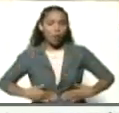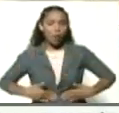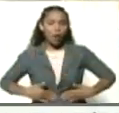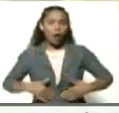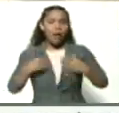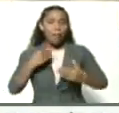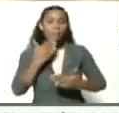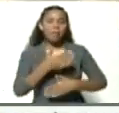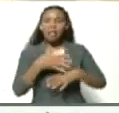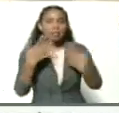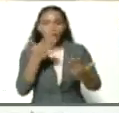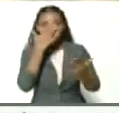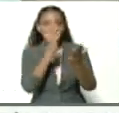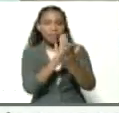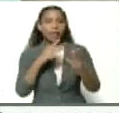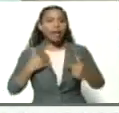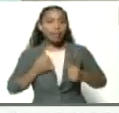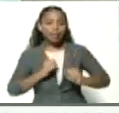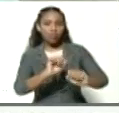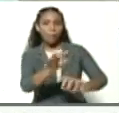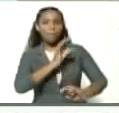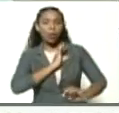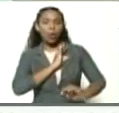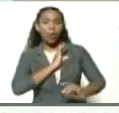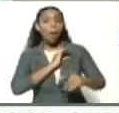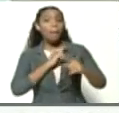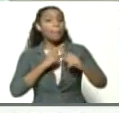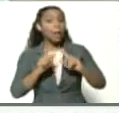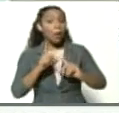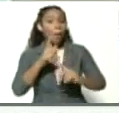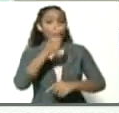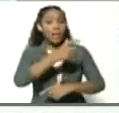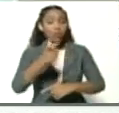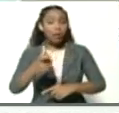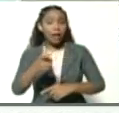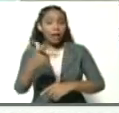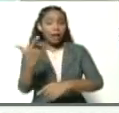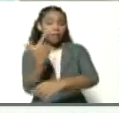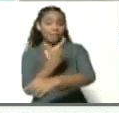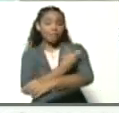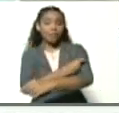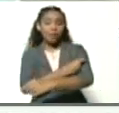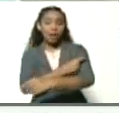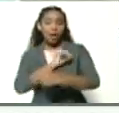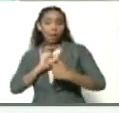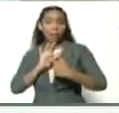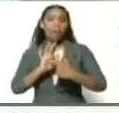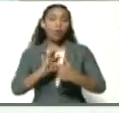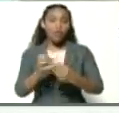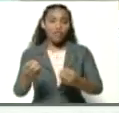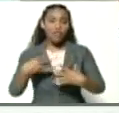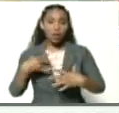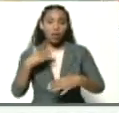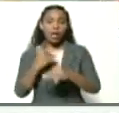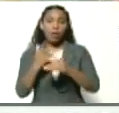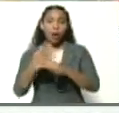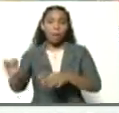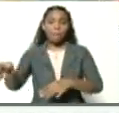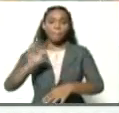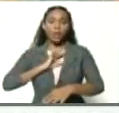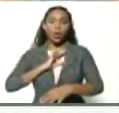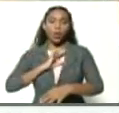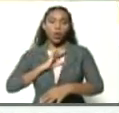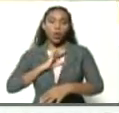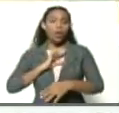nos permite enfrentar el contagio. Pero las personas que reciban la vacuna y se expongan al virus se van a contagiar